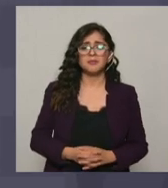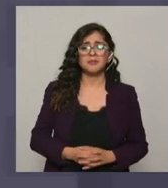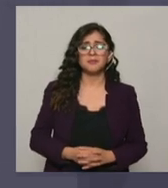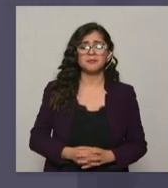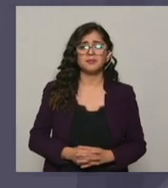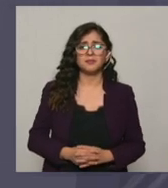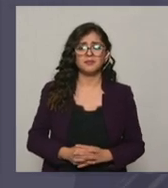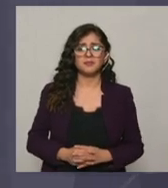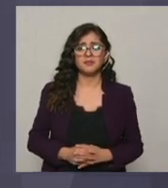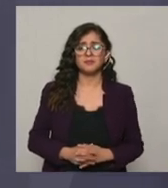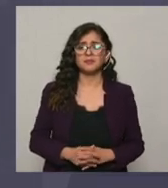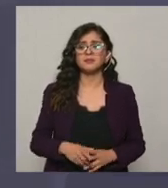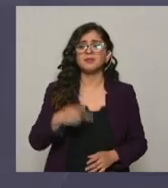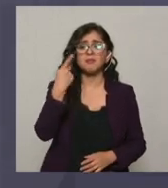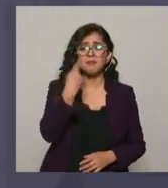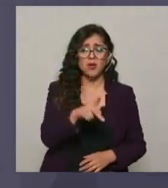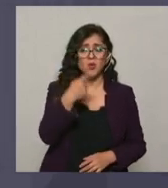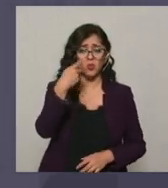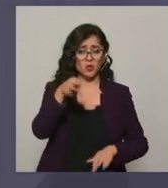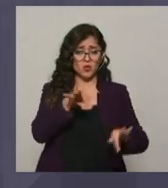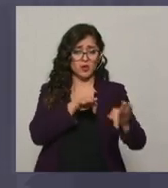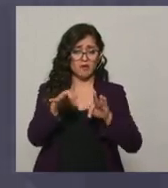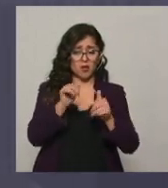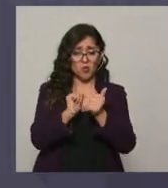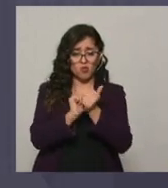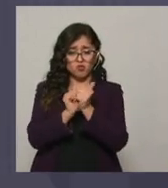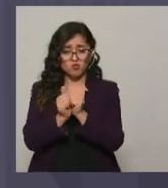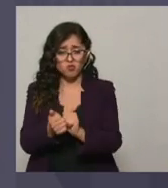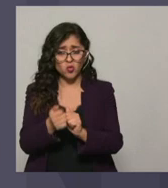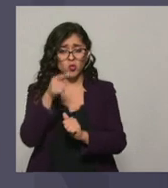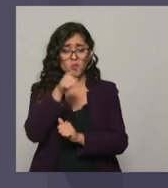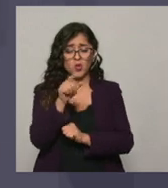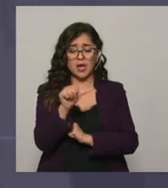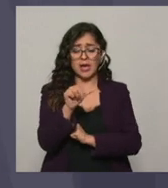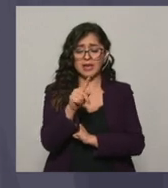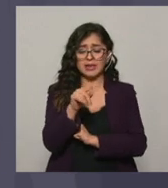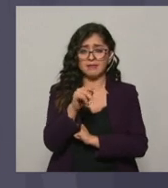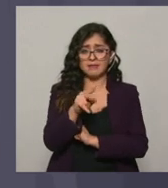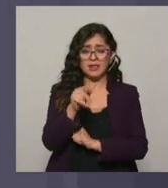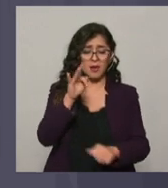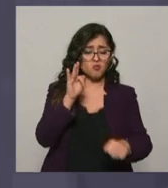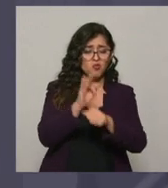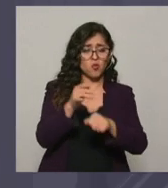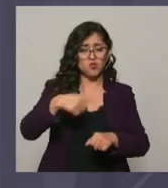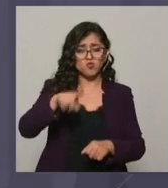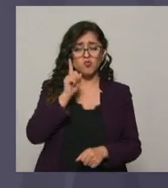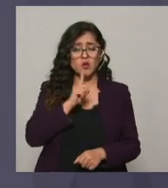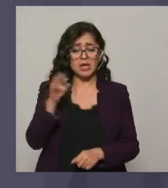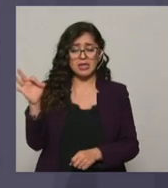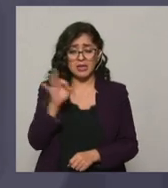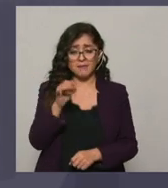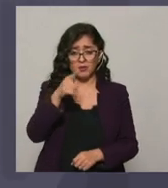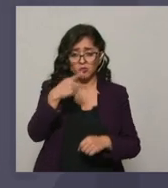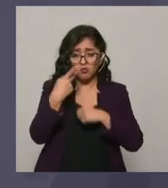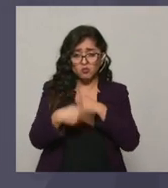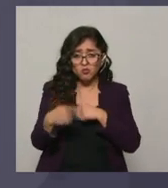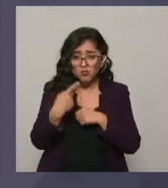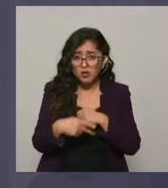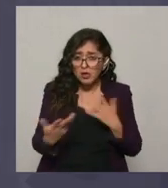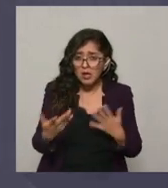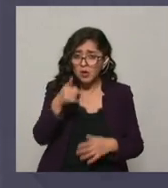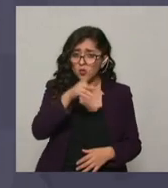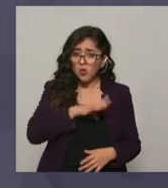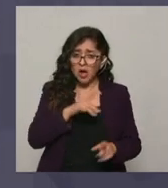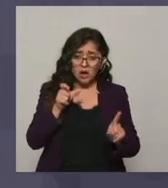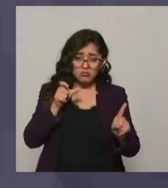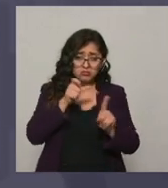trabajo puede llevarte a otro feminicidio. Tu trabajo como activista, defensora de mujeres, estás en riesgo y te pregunto, ¿tienes